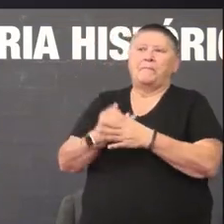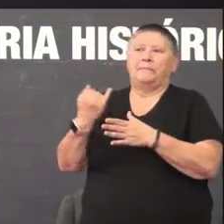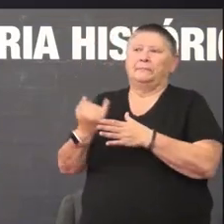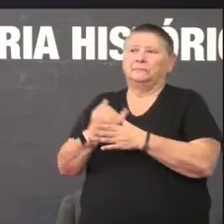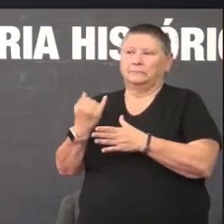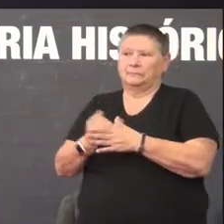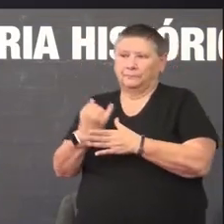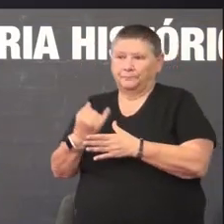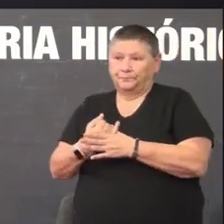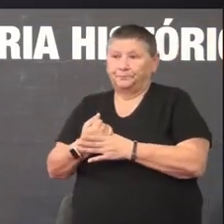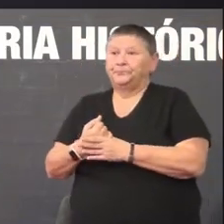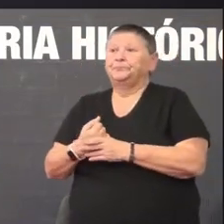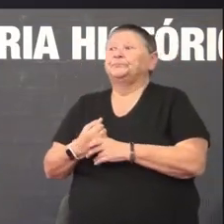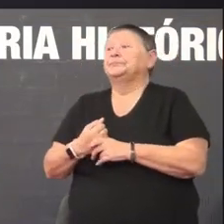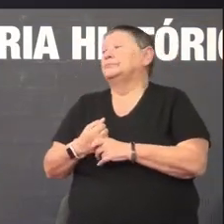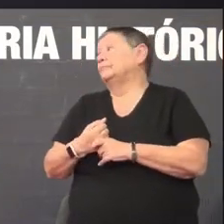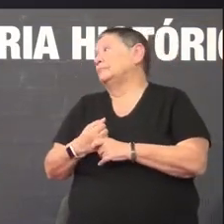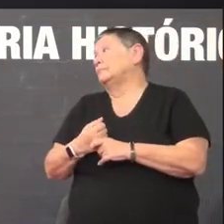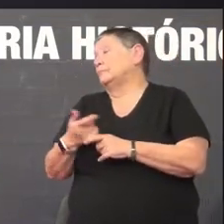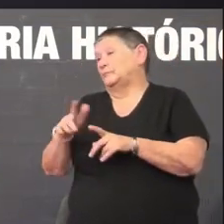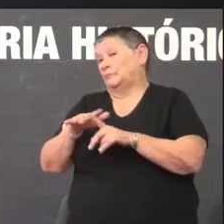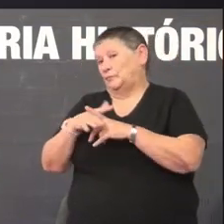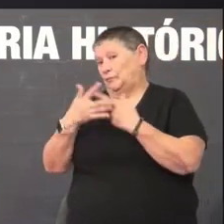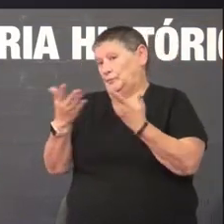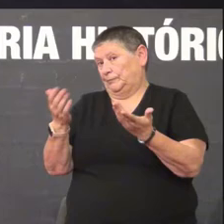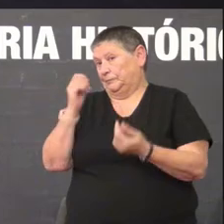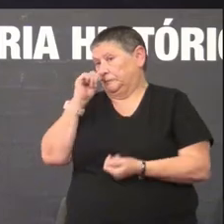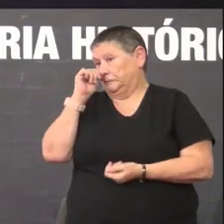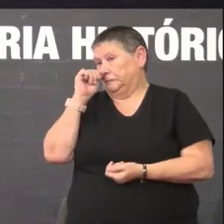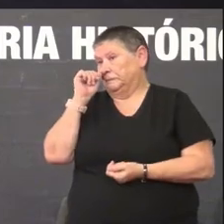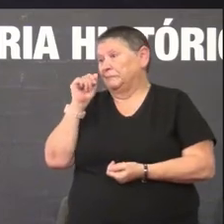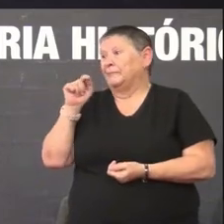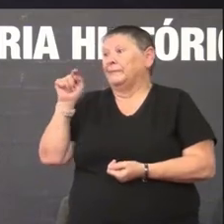con toda esa historia. Aquí se